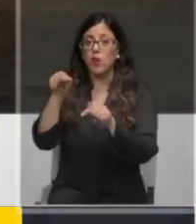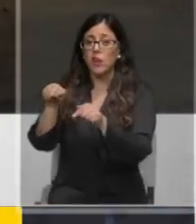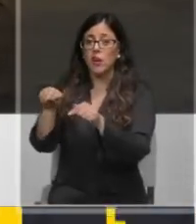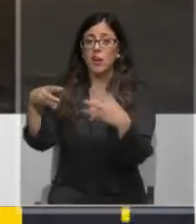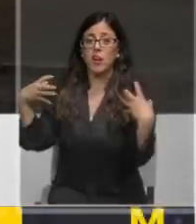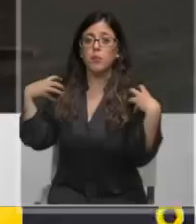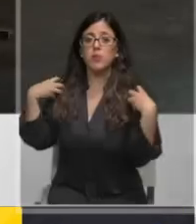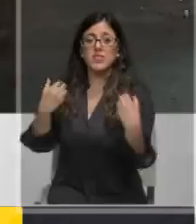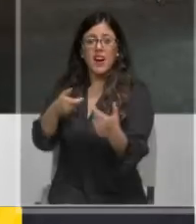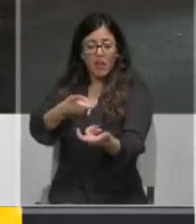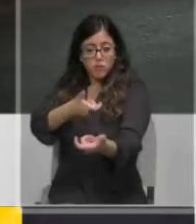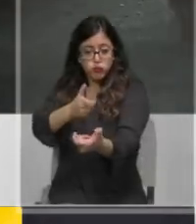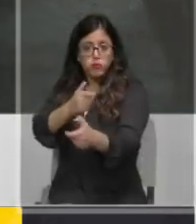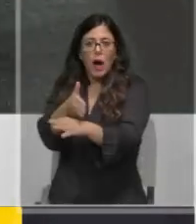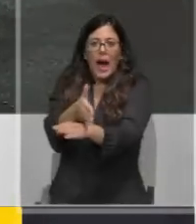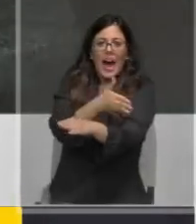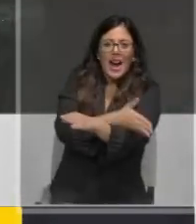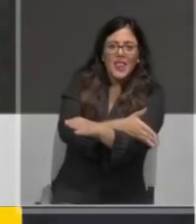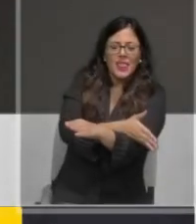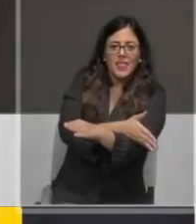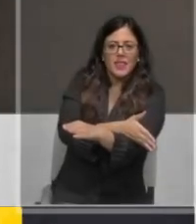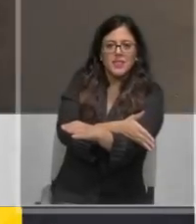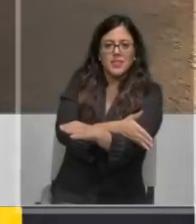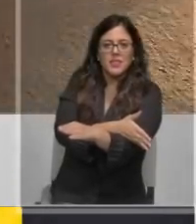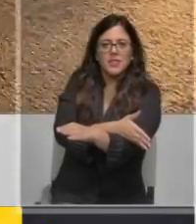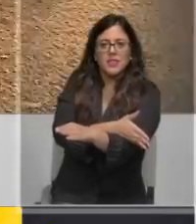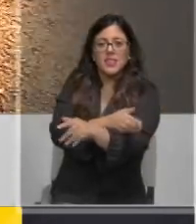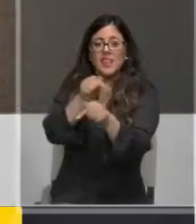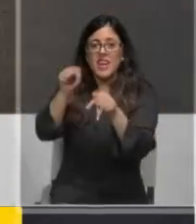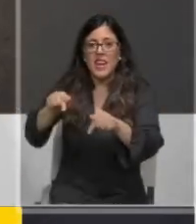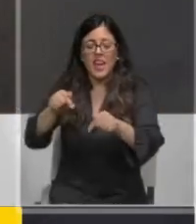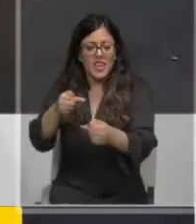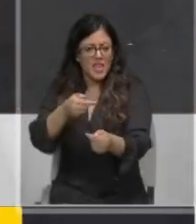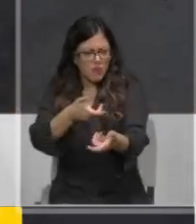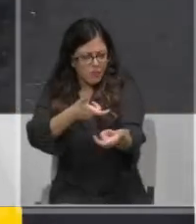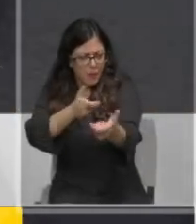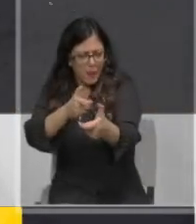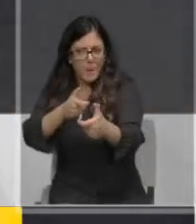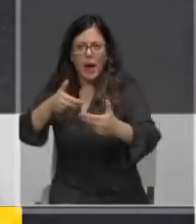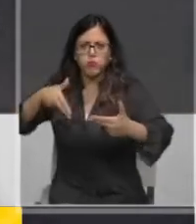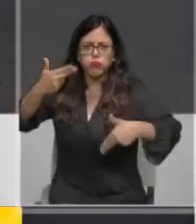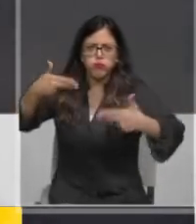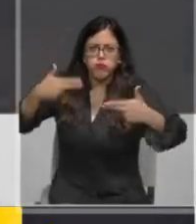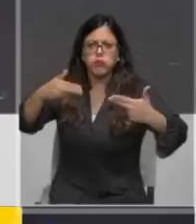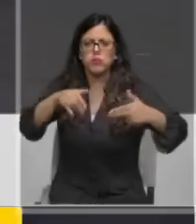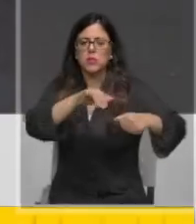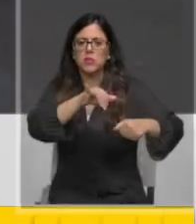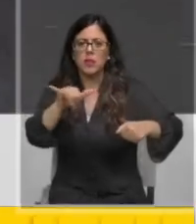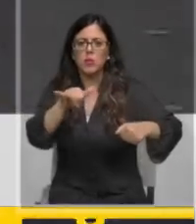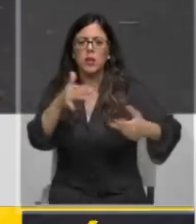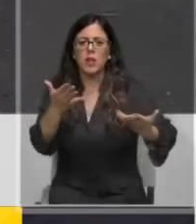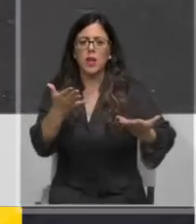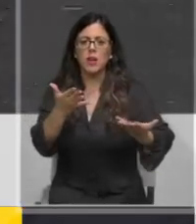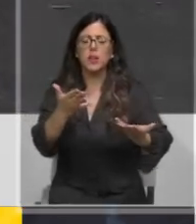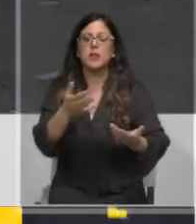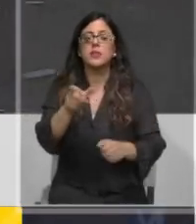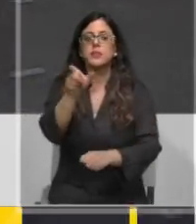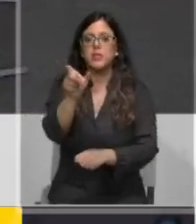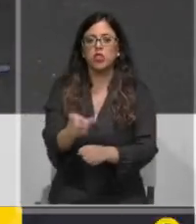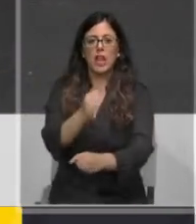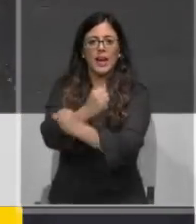previa y que es la que detona finalmente el procedimiento donde es asesinado El cabo Daniel Palma